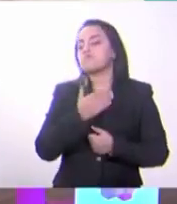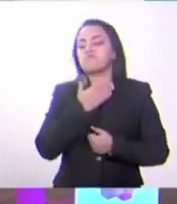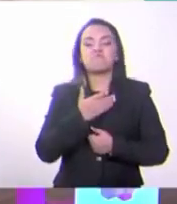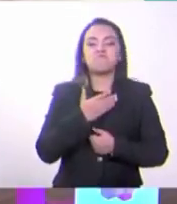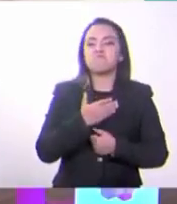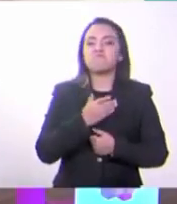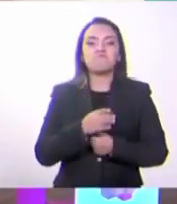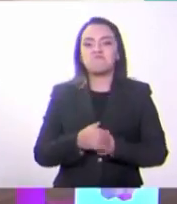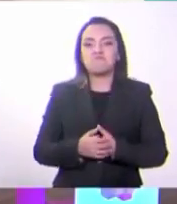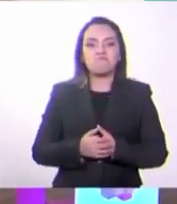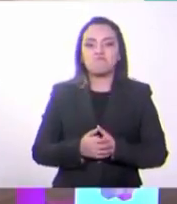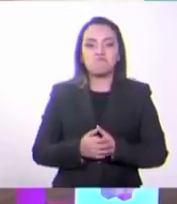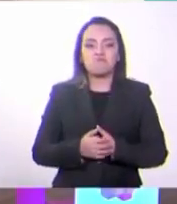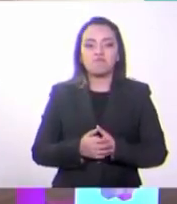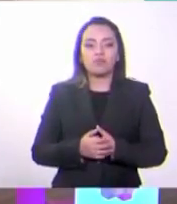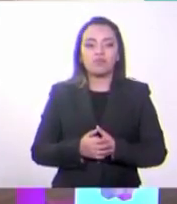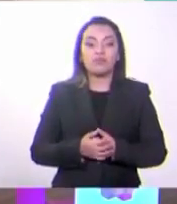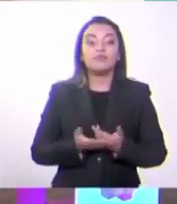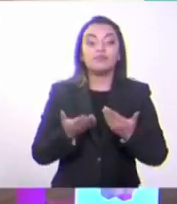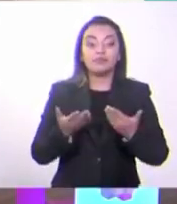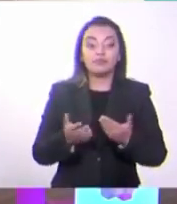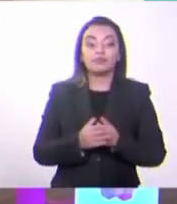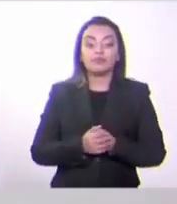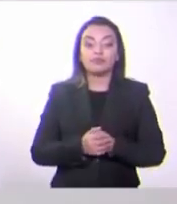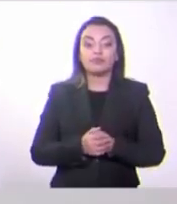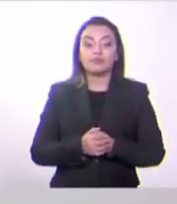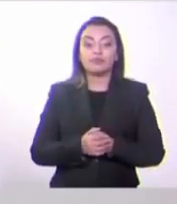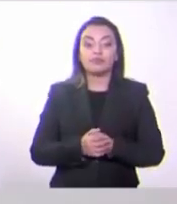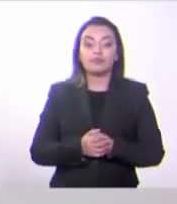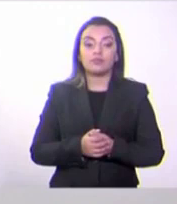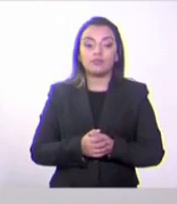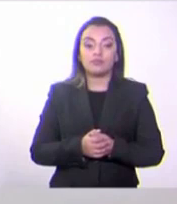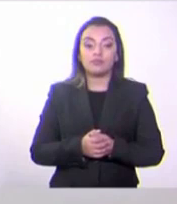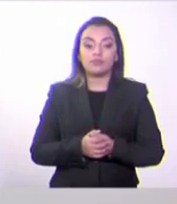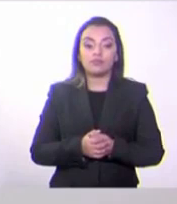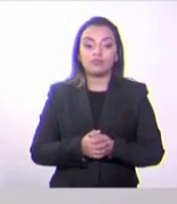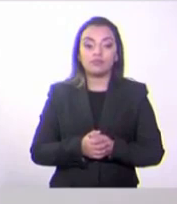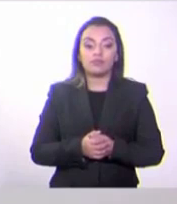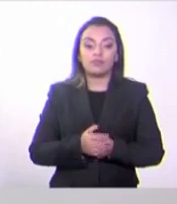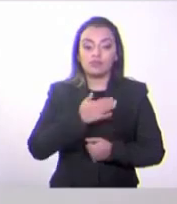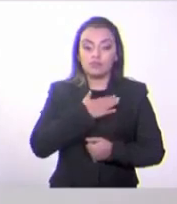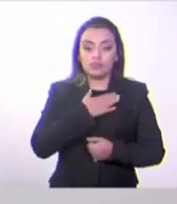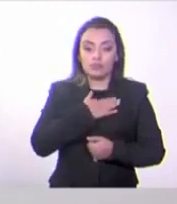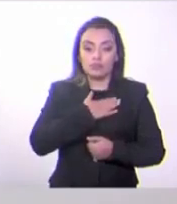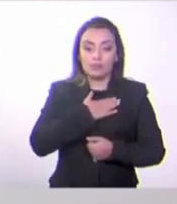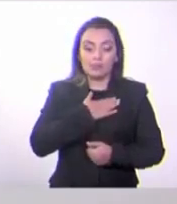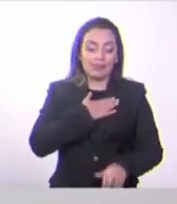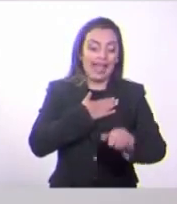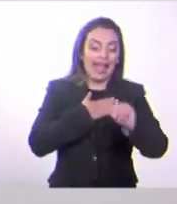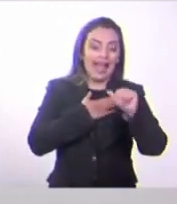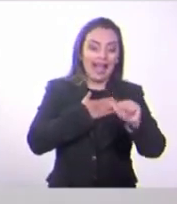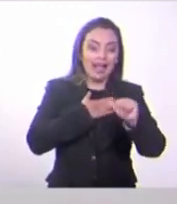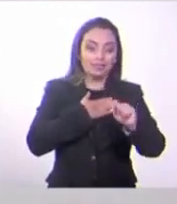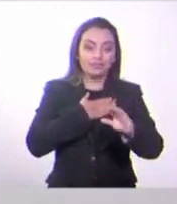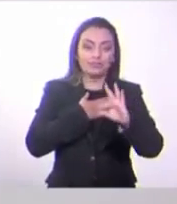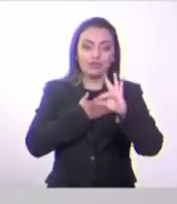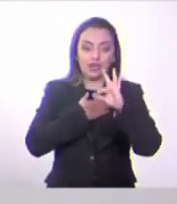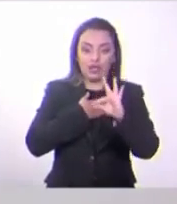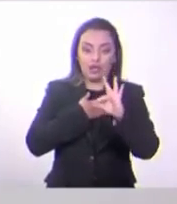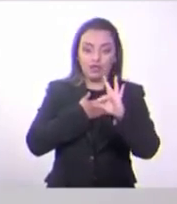tomar dos funciones ya conocidas. La mía va a ser una función que va de los números